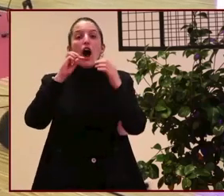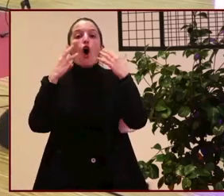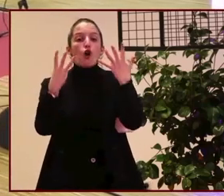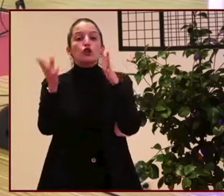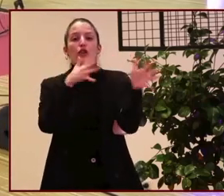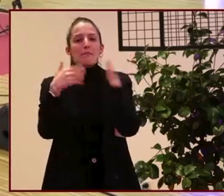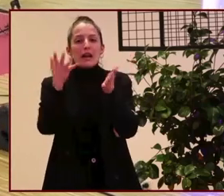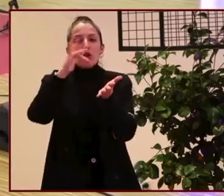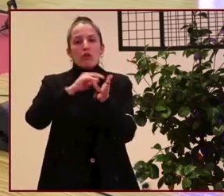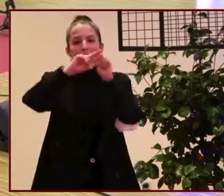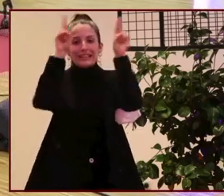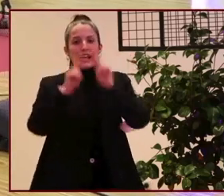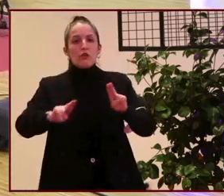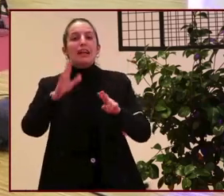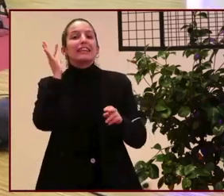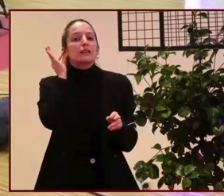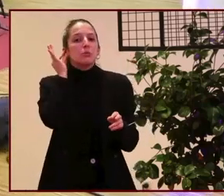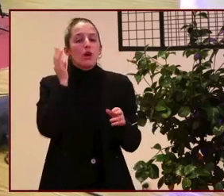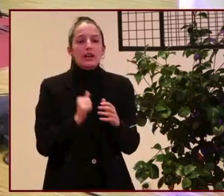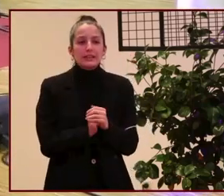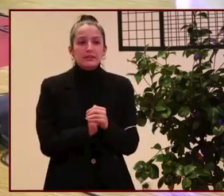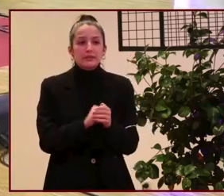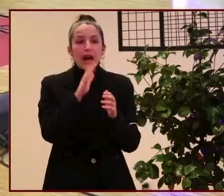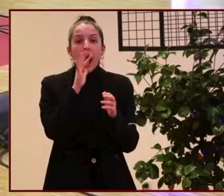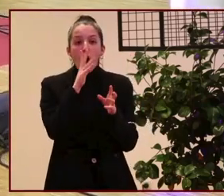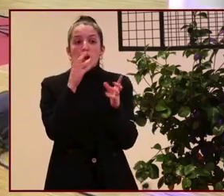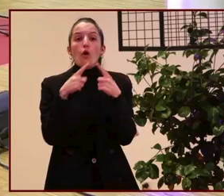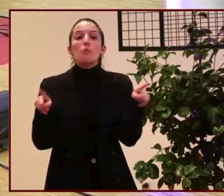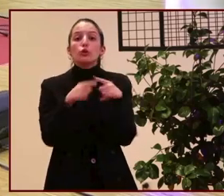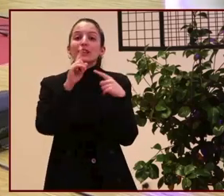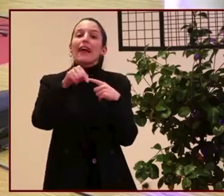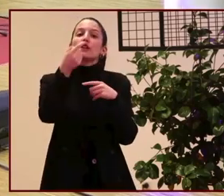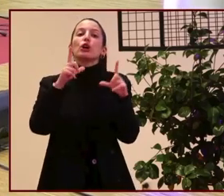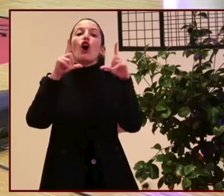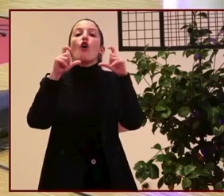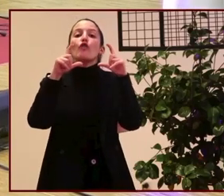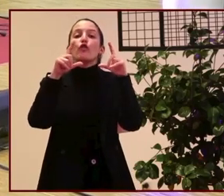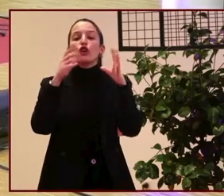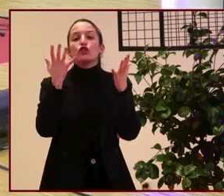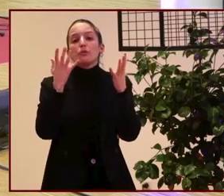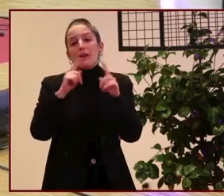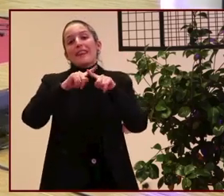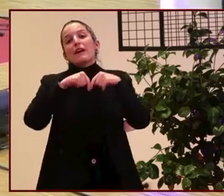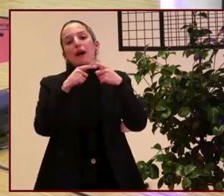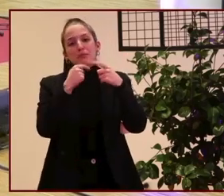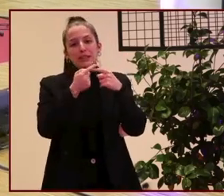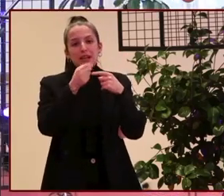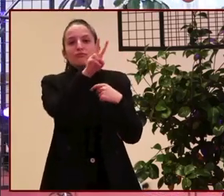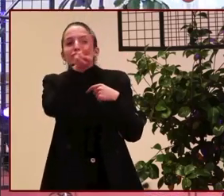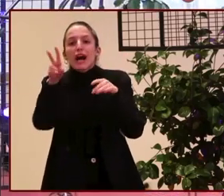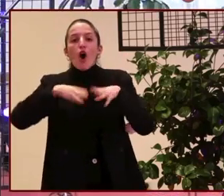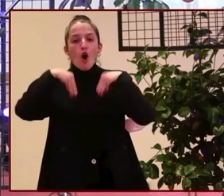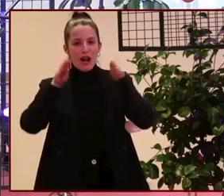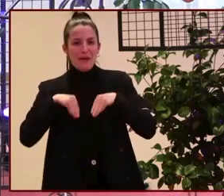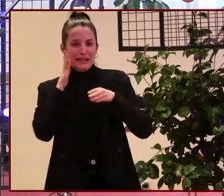das mulleres au termont da su actuación haremos una foto de familia con esa manta que nos a cubilla en marianna